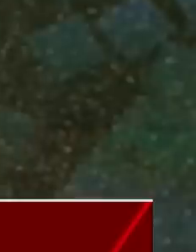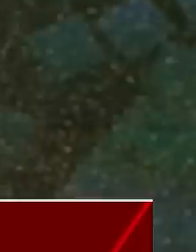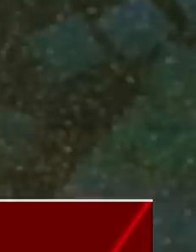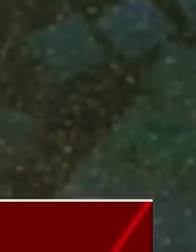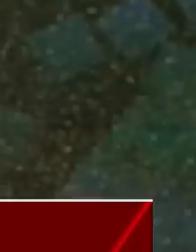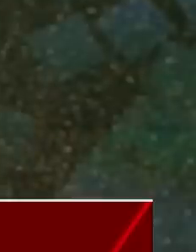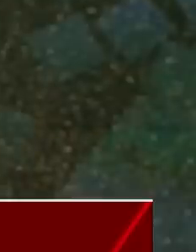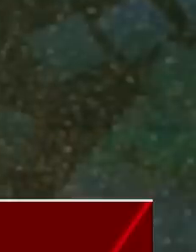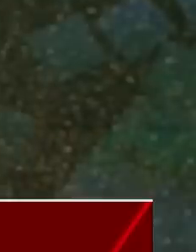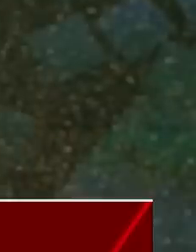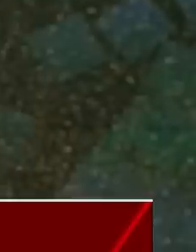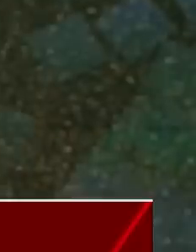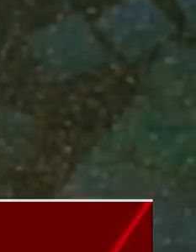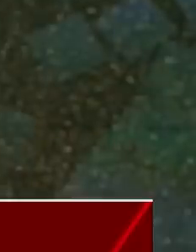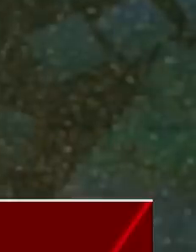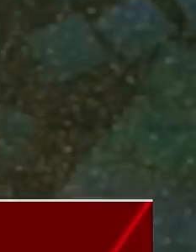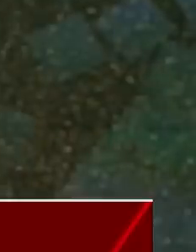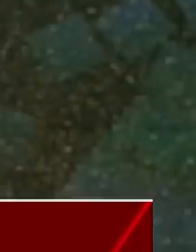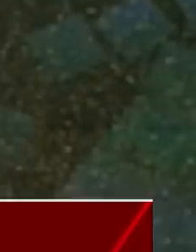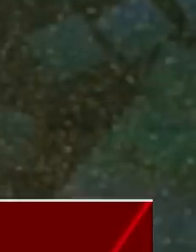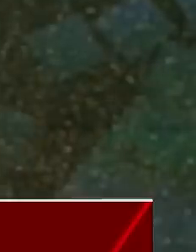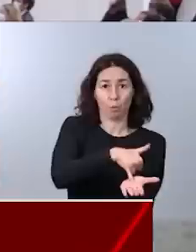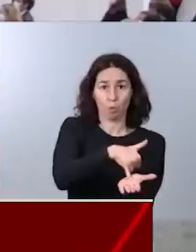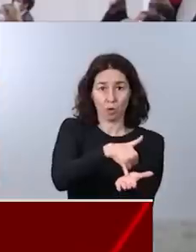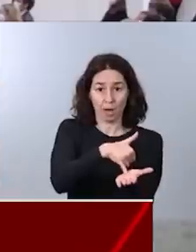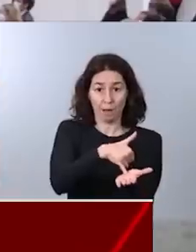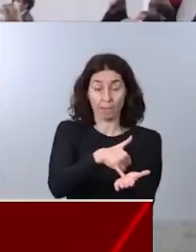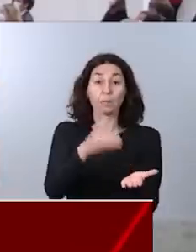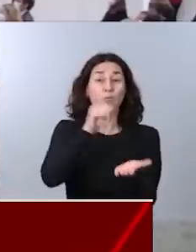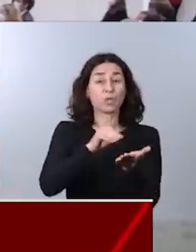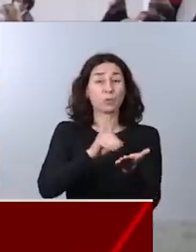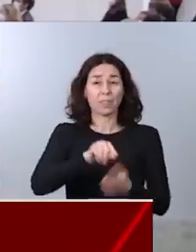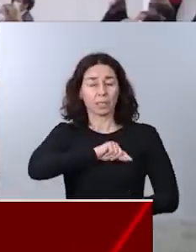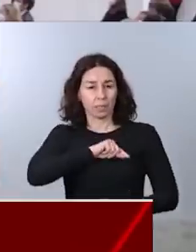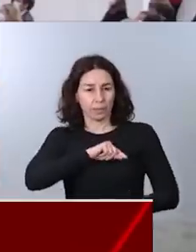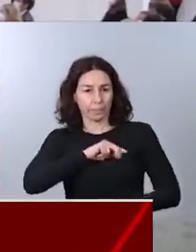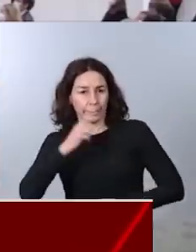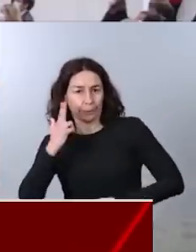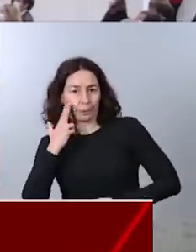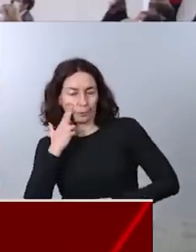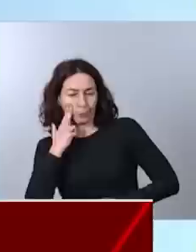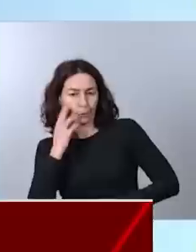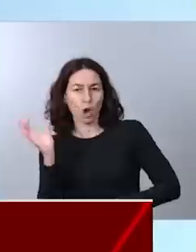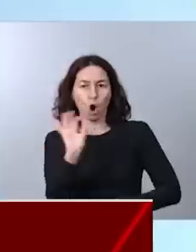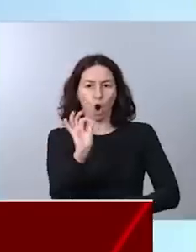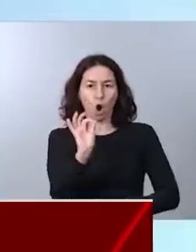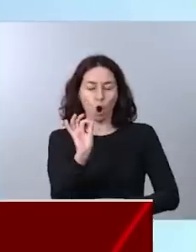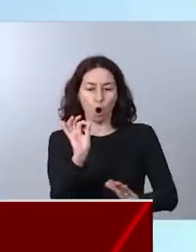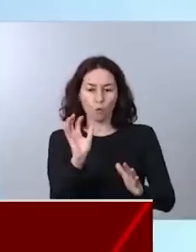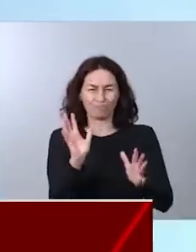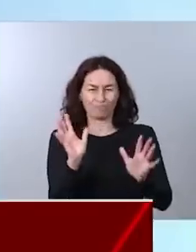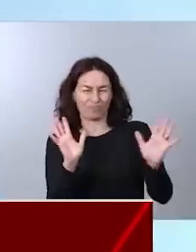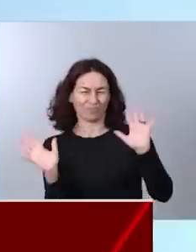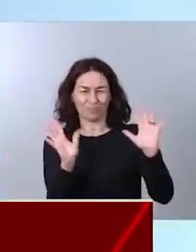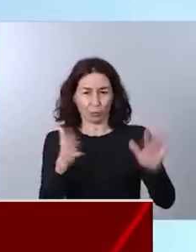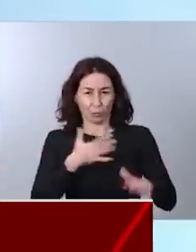del Partido Socialista en los últimos tiempos, Griñán y Chávez, que lo fueron del Partido Socialista Nacional, han sido condenados. El uno por